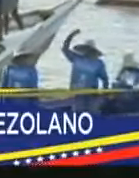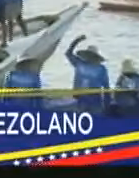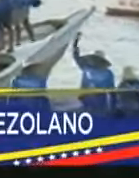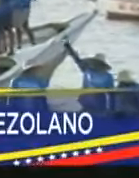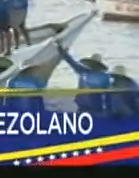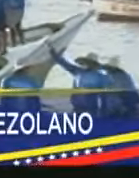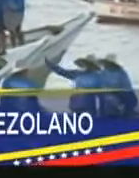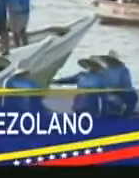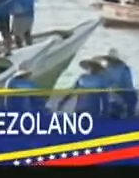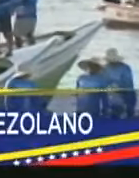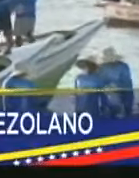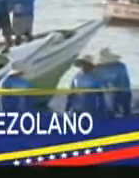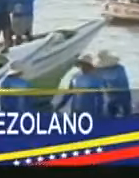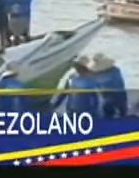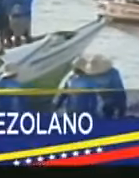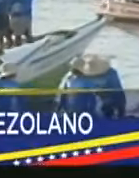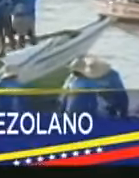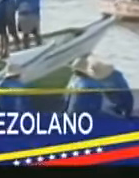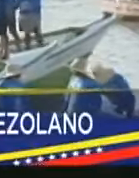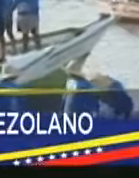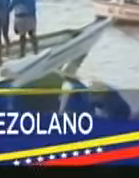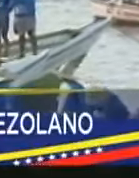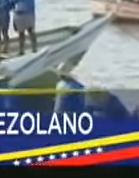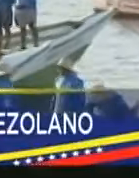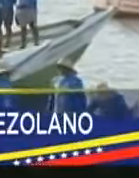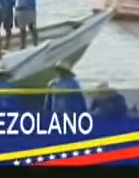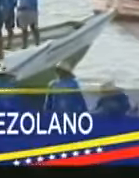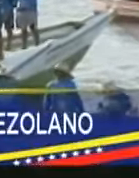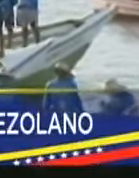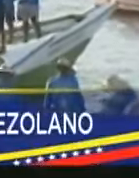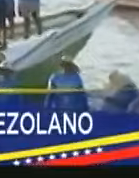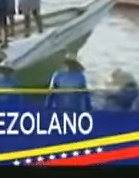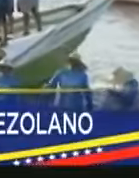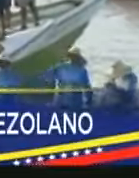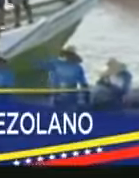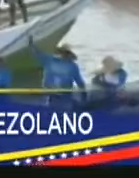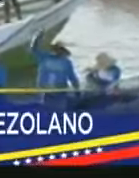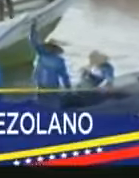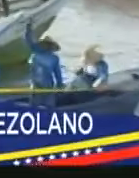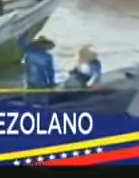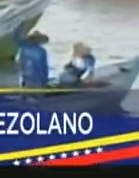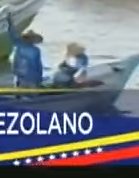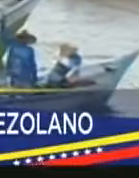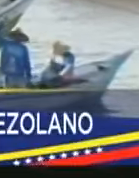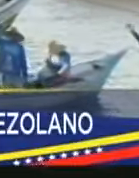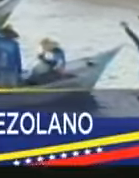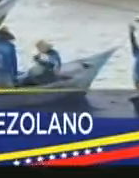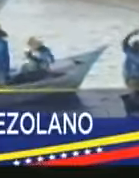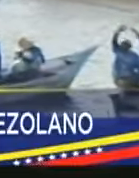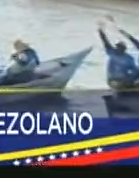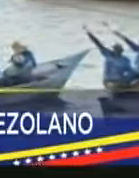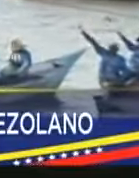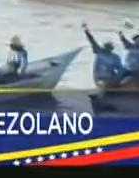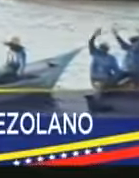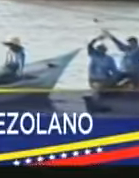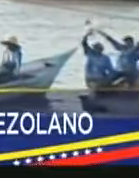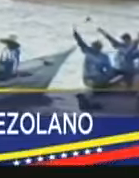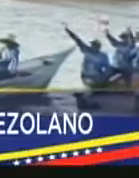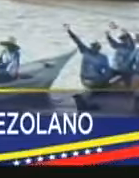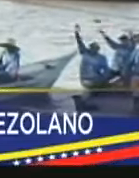1 de junio de 1816, inició con la toma de Carúpano, la tercera y definitiva república que en el año